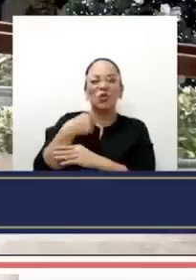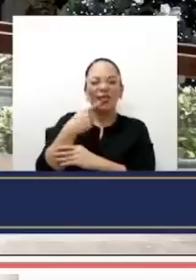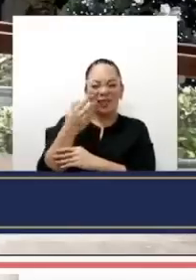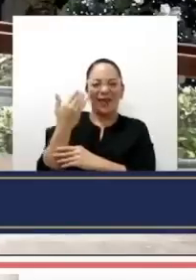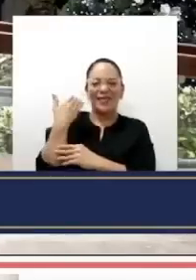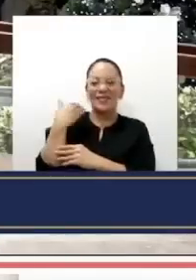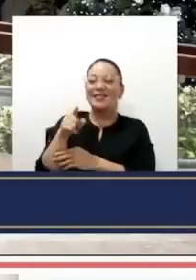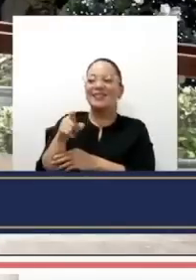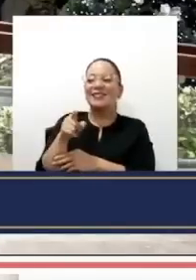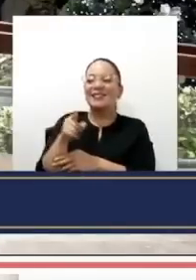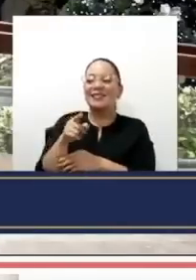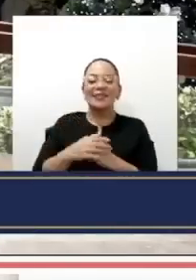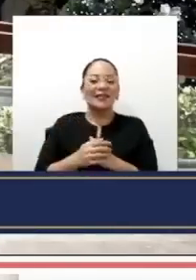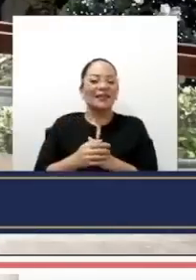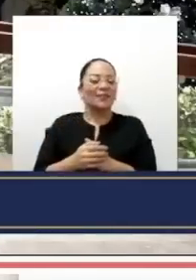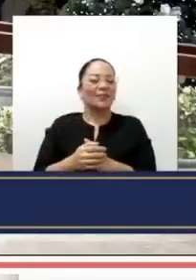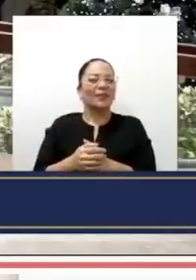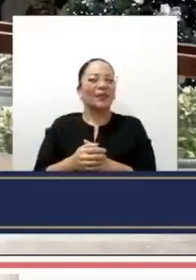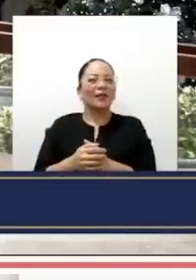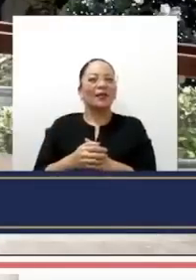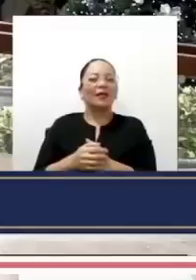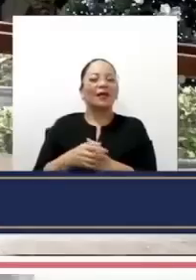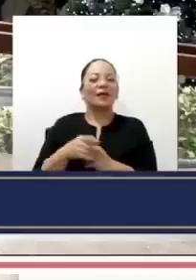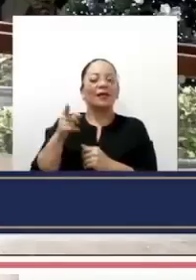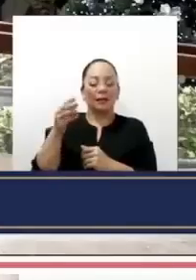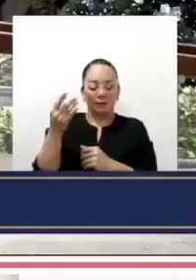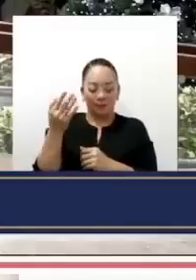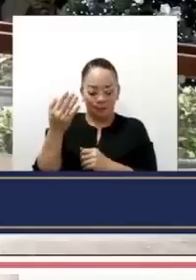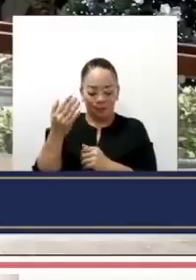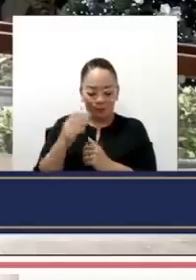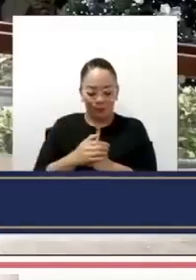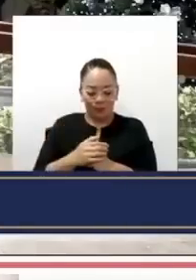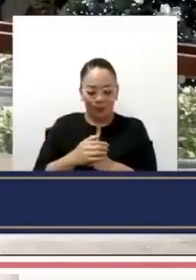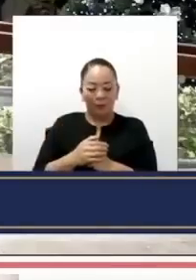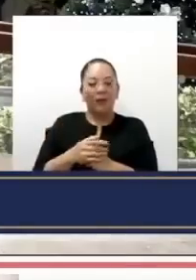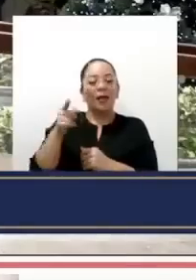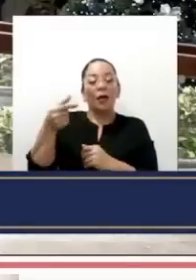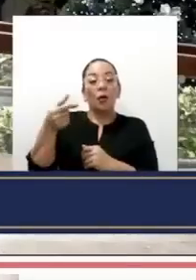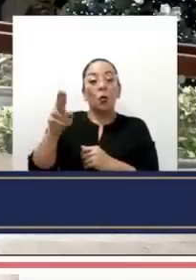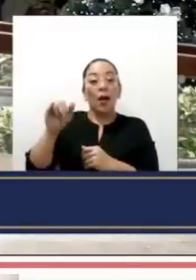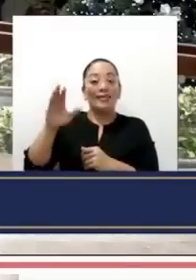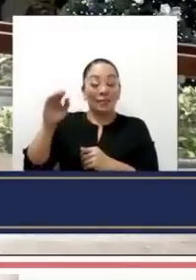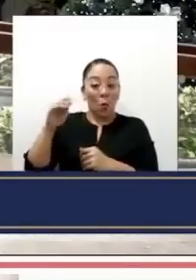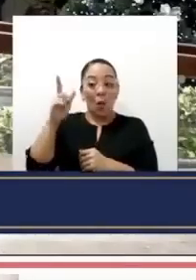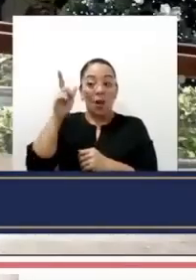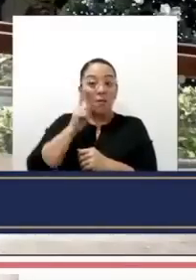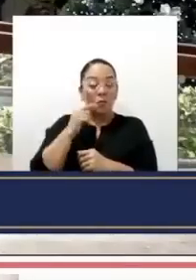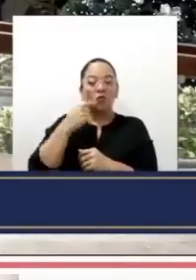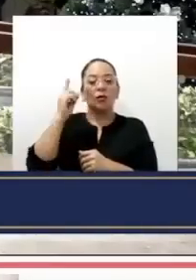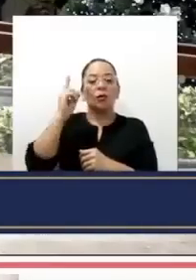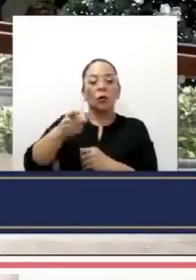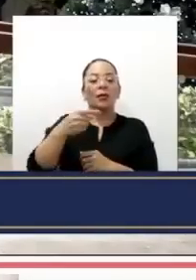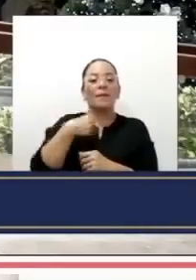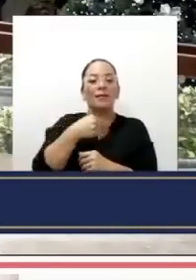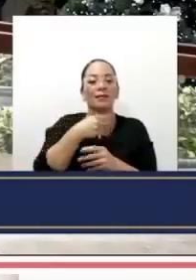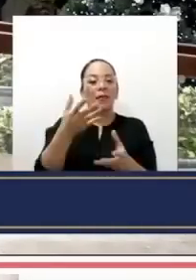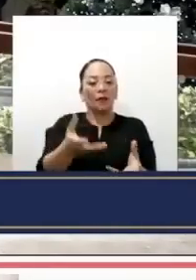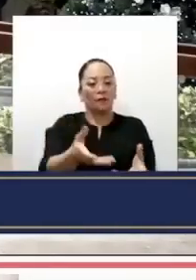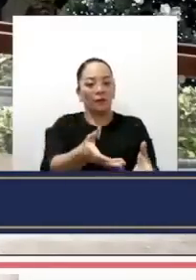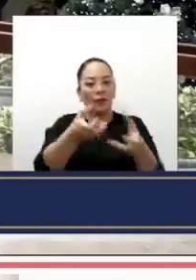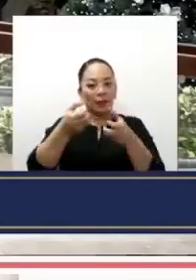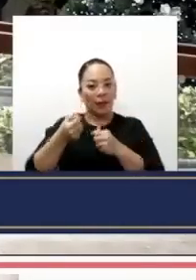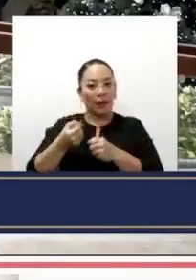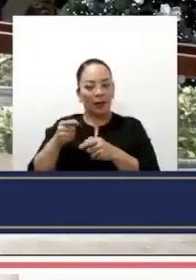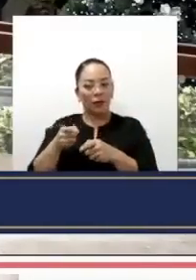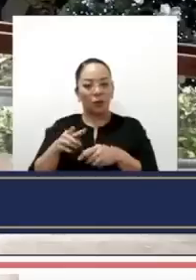eso fue allá en, ¿cómo se llama? Guásimo de Limón, cuando yo dije, le ordeno a la ministra que retire esto. Vaya